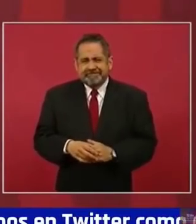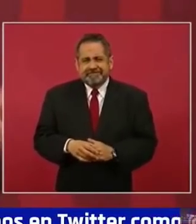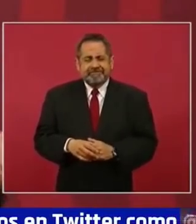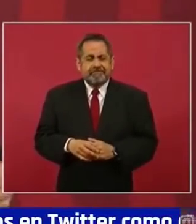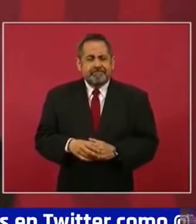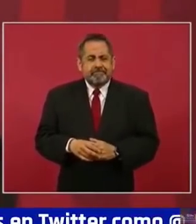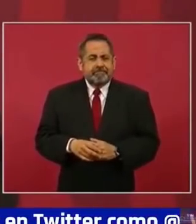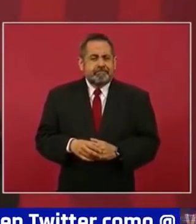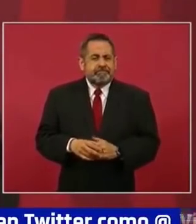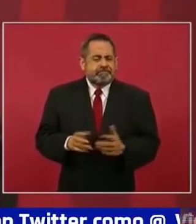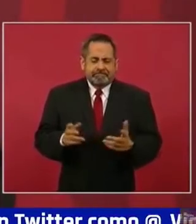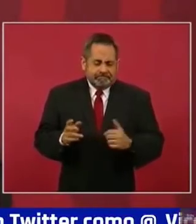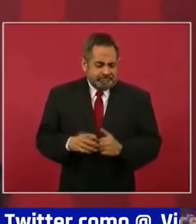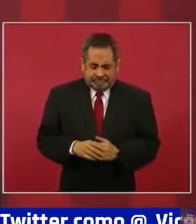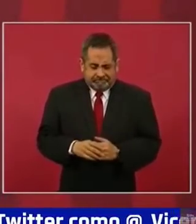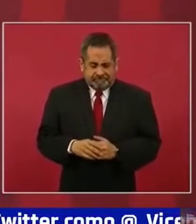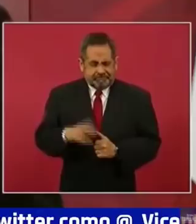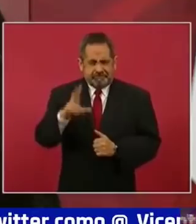somos